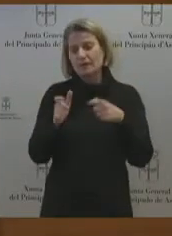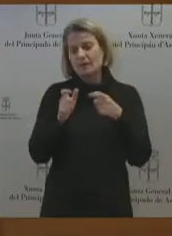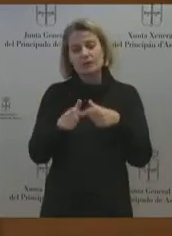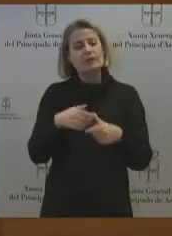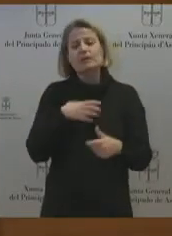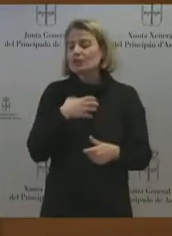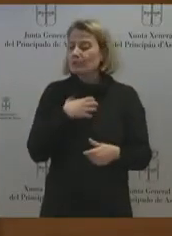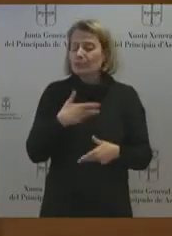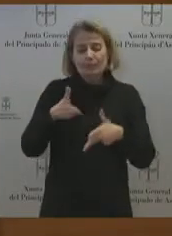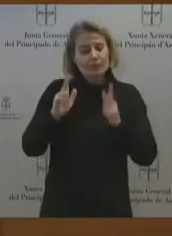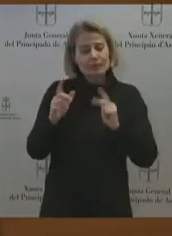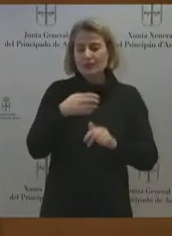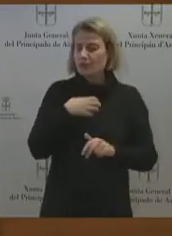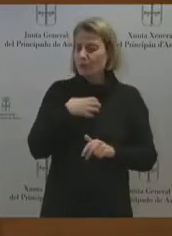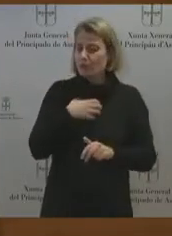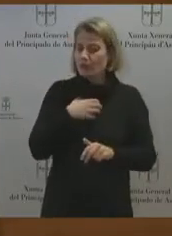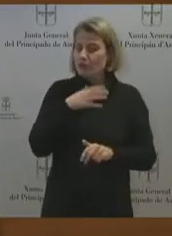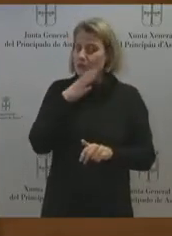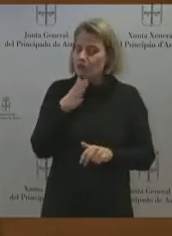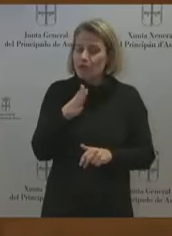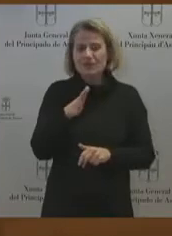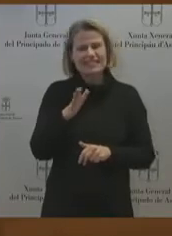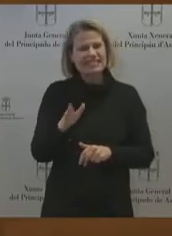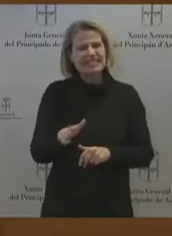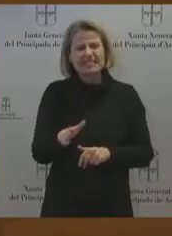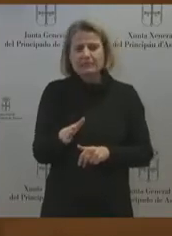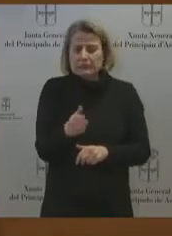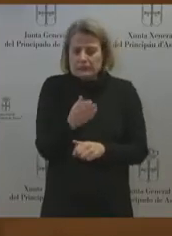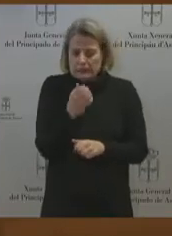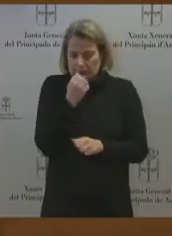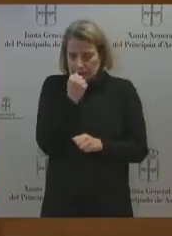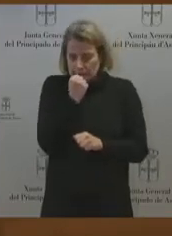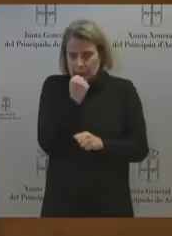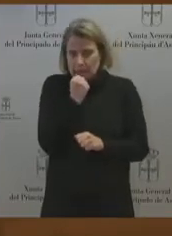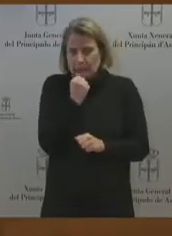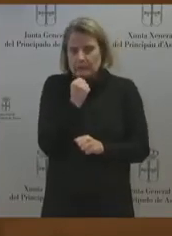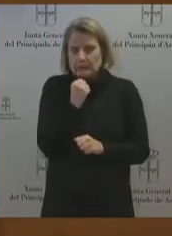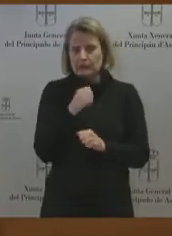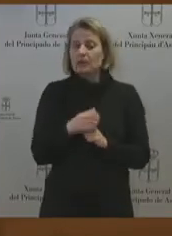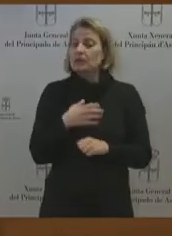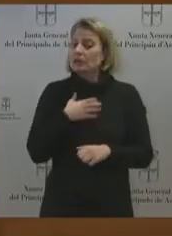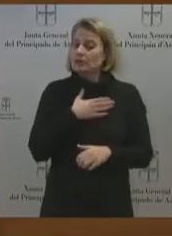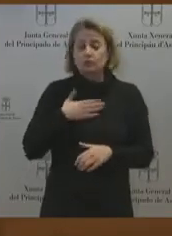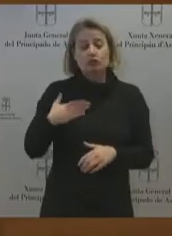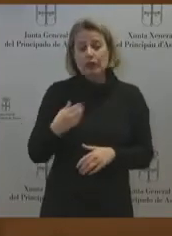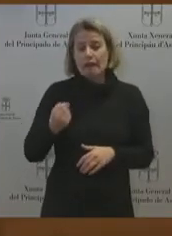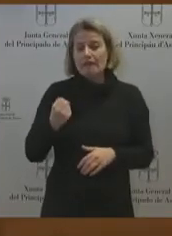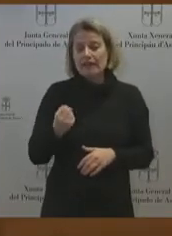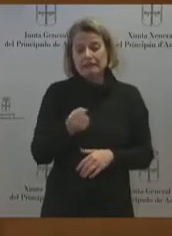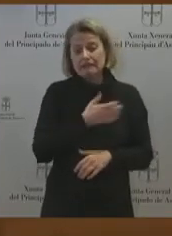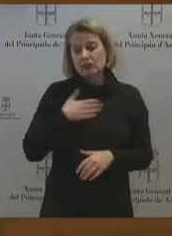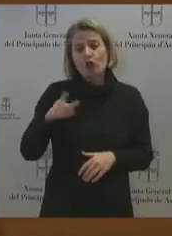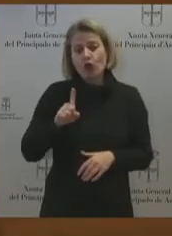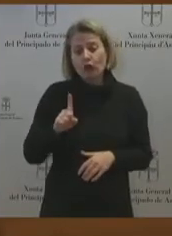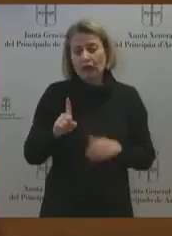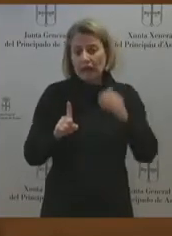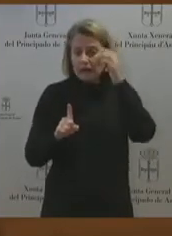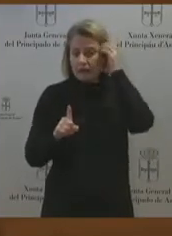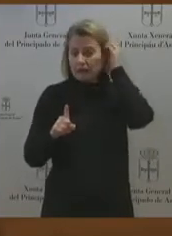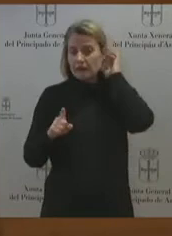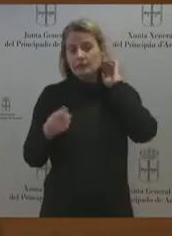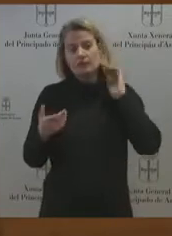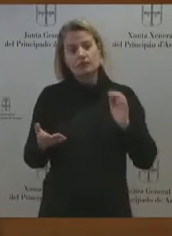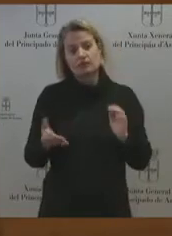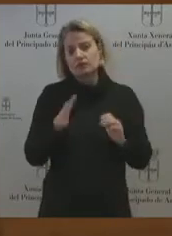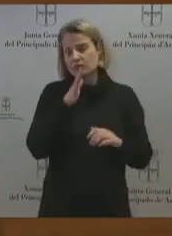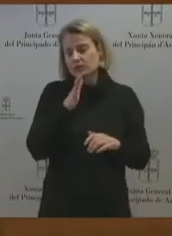de cobardes y de incapacitantes para seguir permitiendo que se vaya destruyendo no solo el ejemplo que tenemos hoy en día de Alu Ibérica,